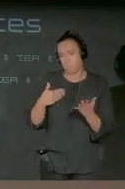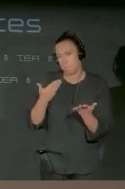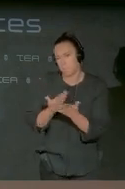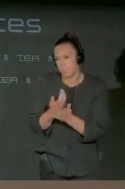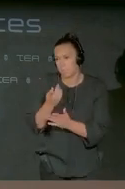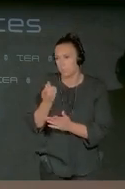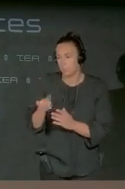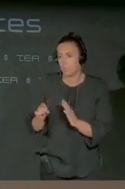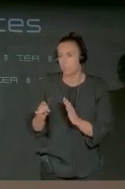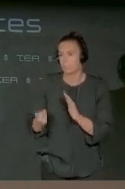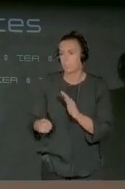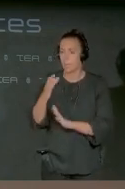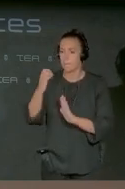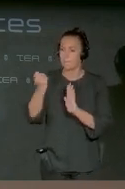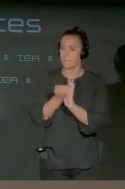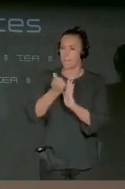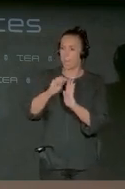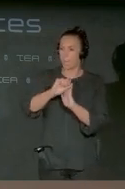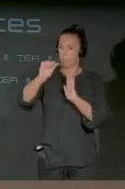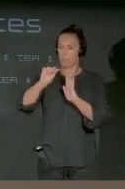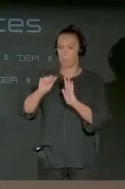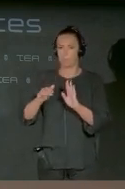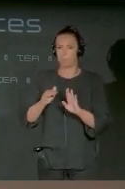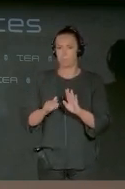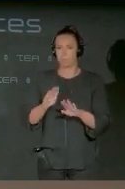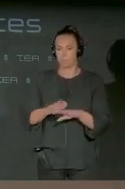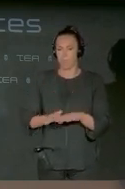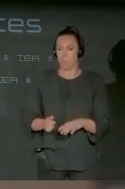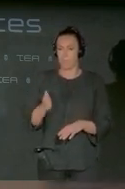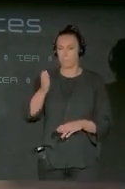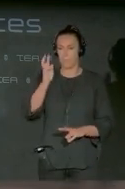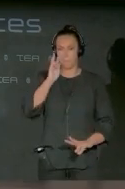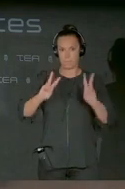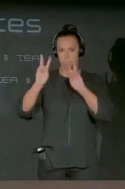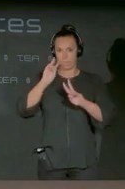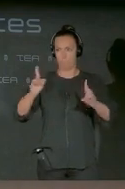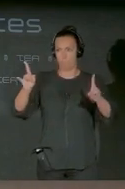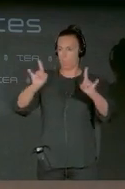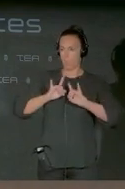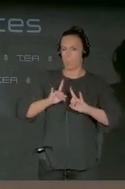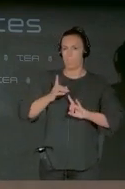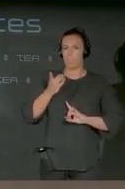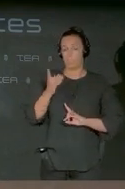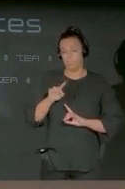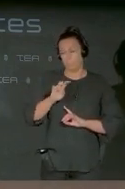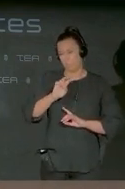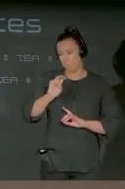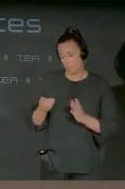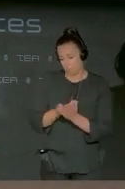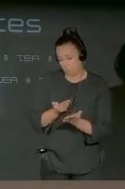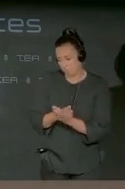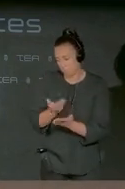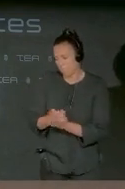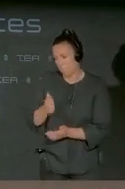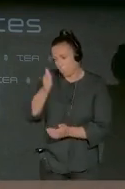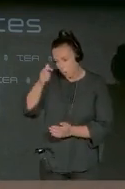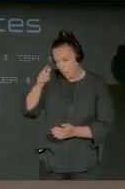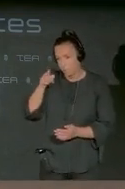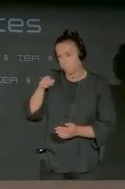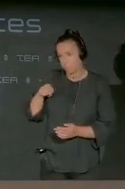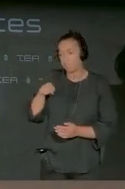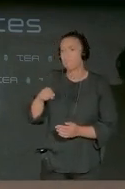marca europea de videojuegos para dar más visibilidad y prestigio a las obras europeas. Y entre otras muchas propuestas, demandamos que los videojuegos